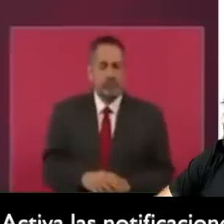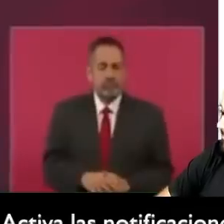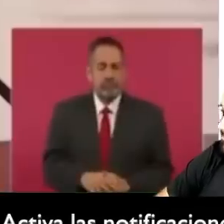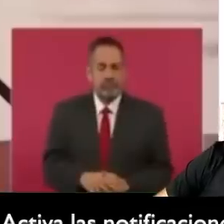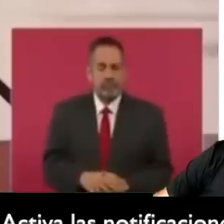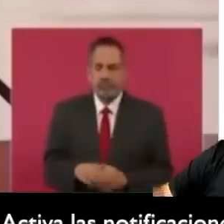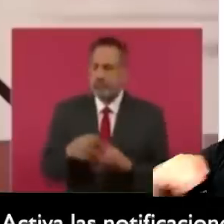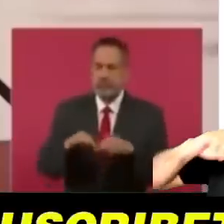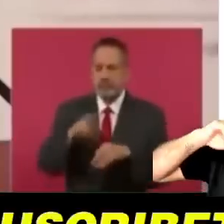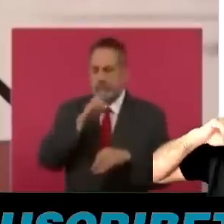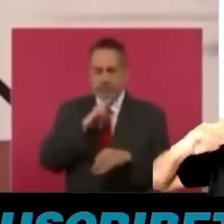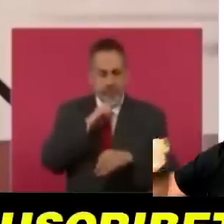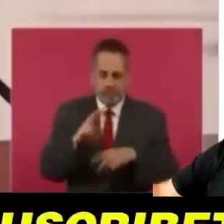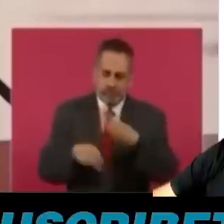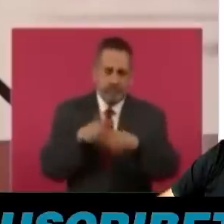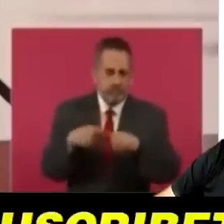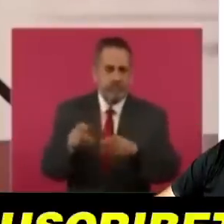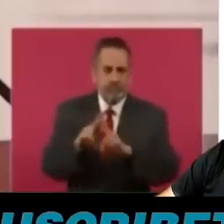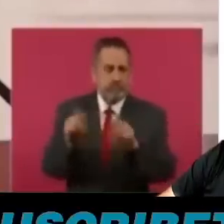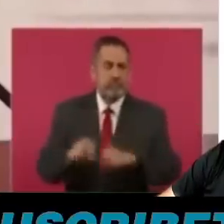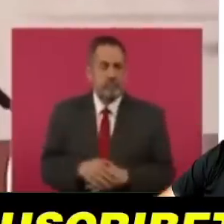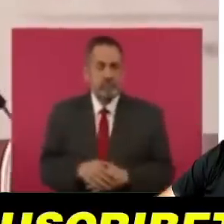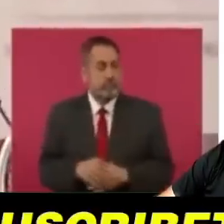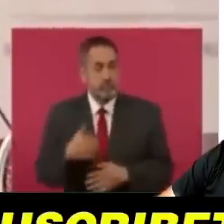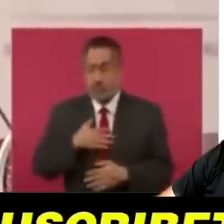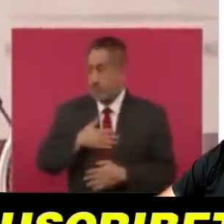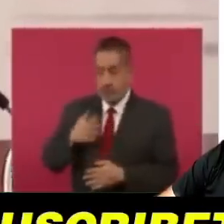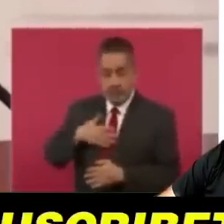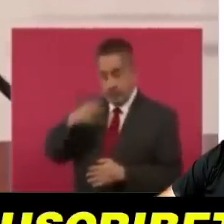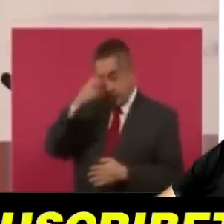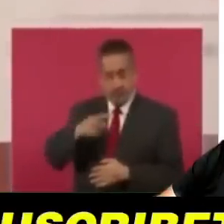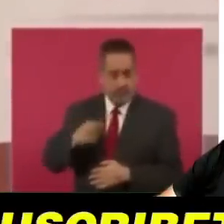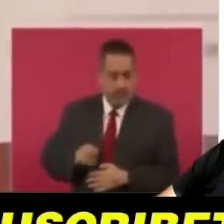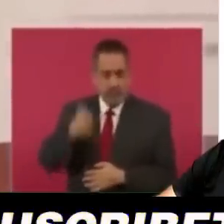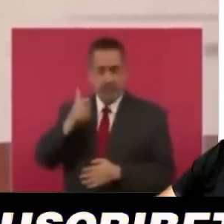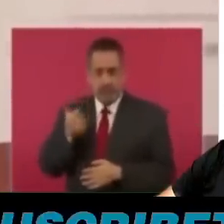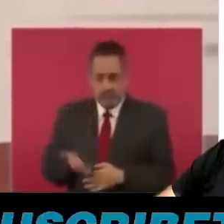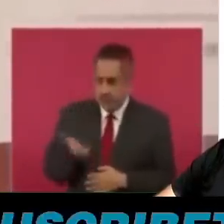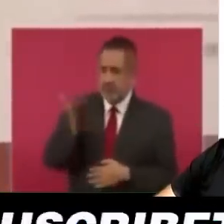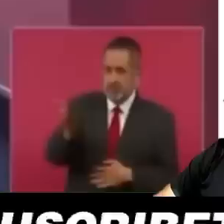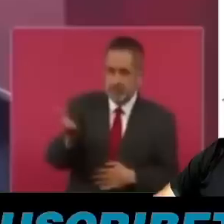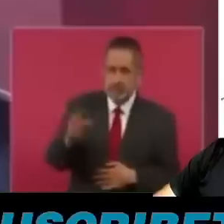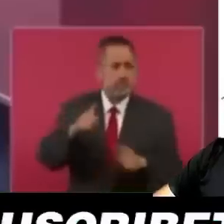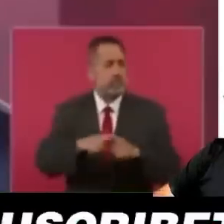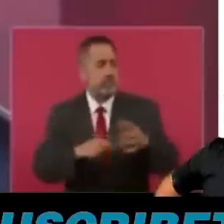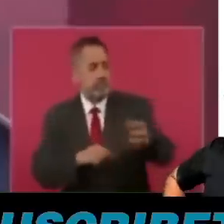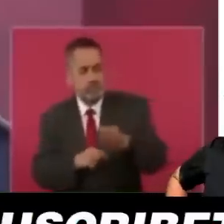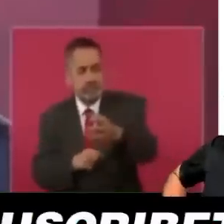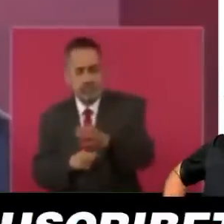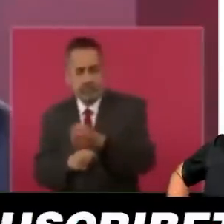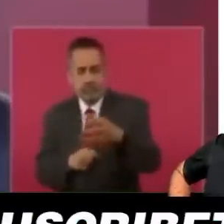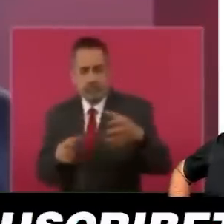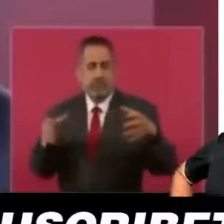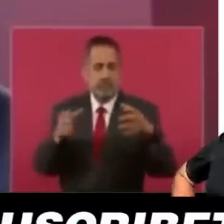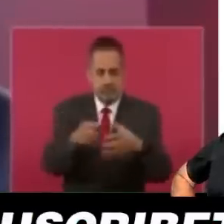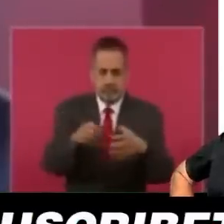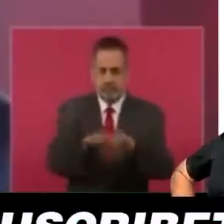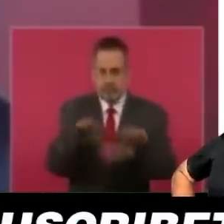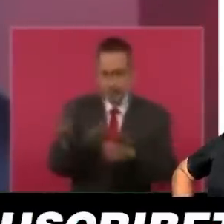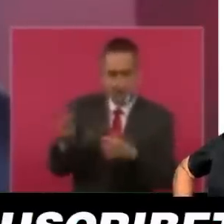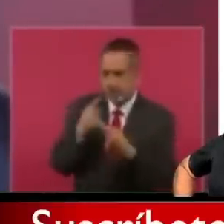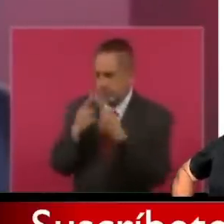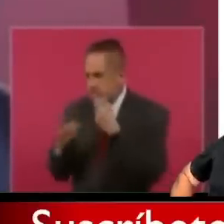lo más pronto posible. Fuimos de los primeros en proponer una intermediación para la paz. Se presentó en la